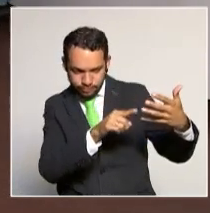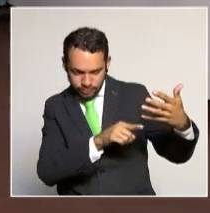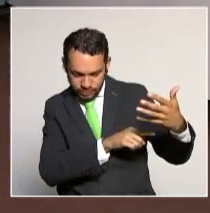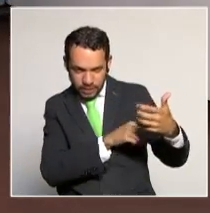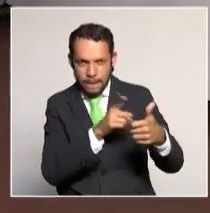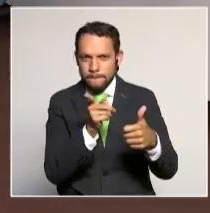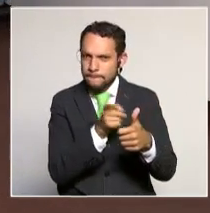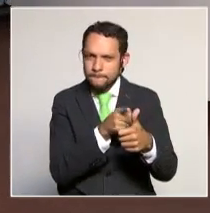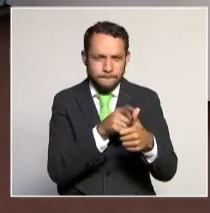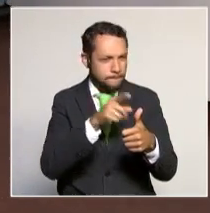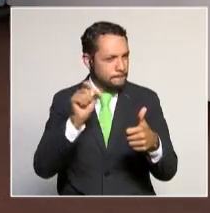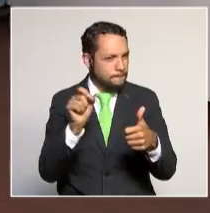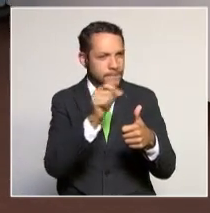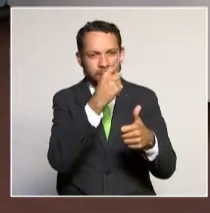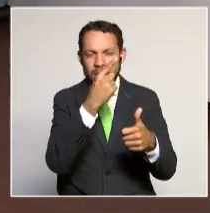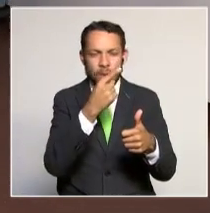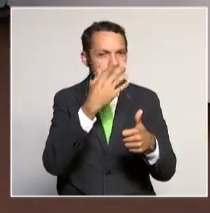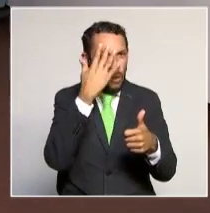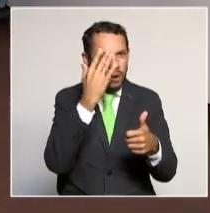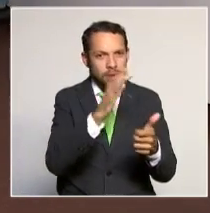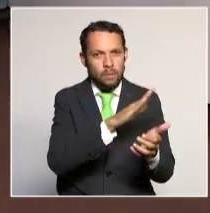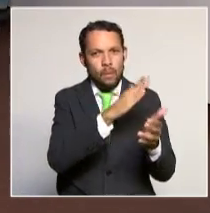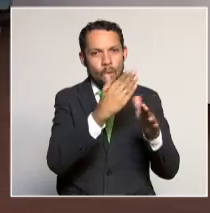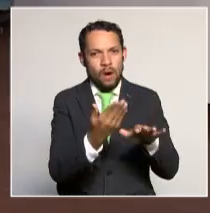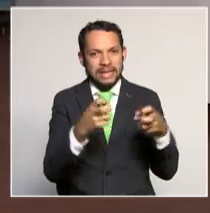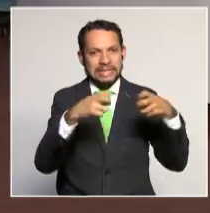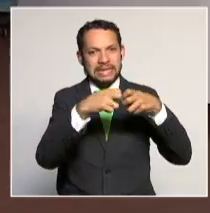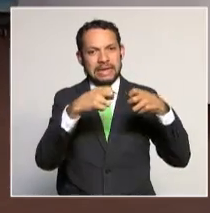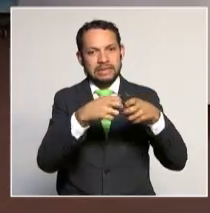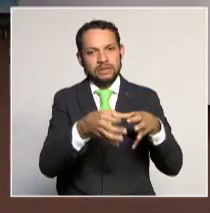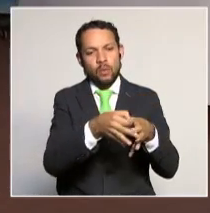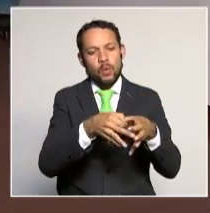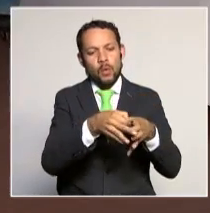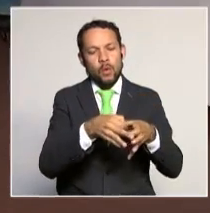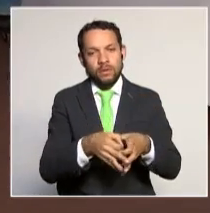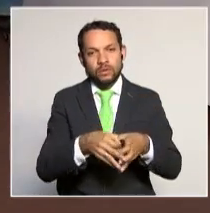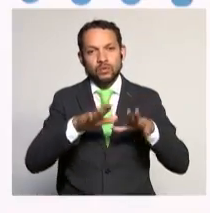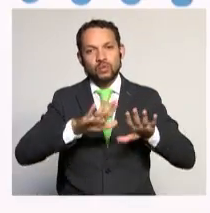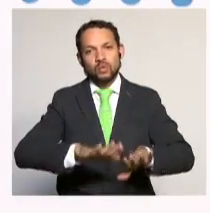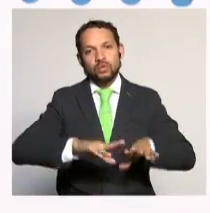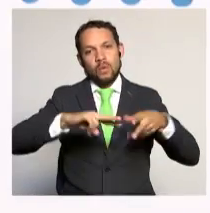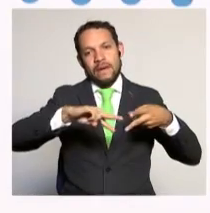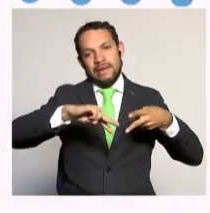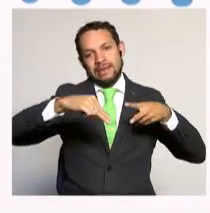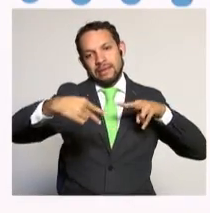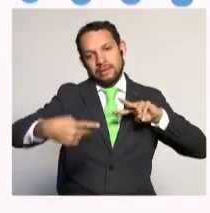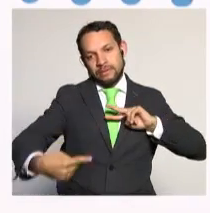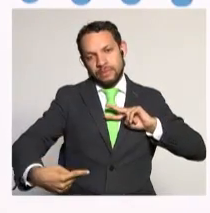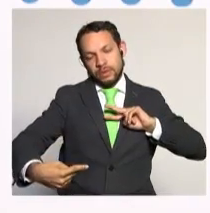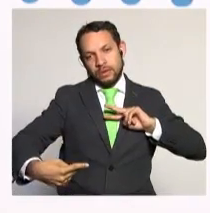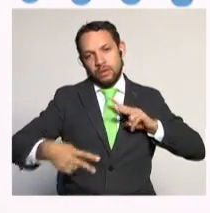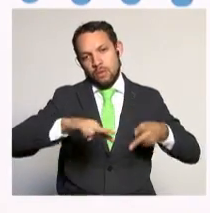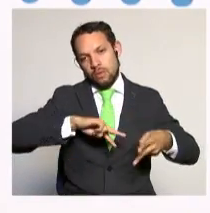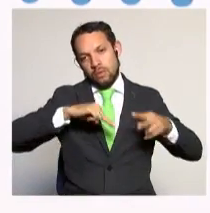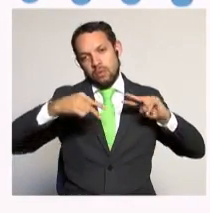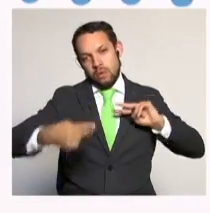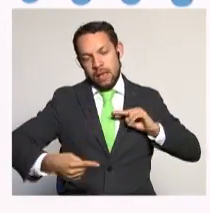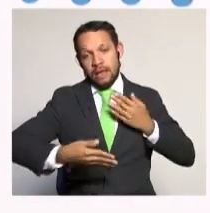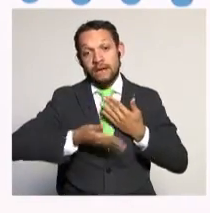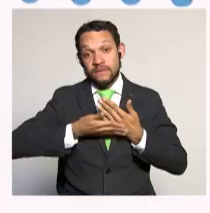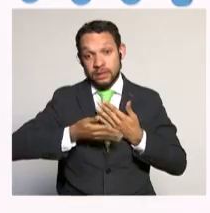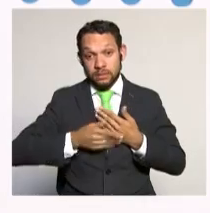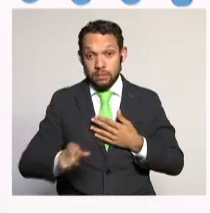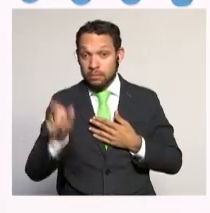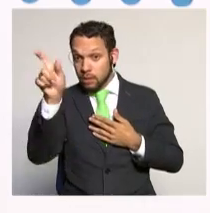El principalmente vinculado con esta enfermedad es una alteración genética. ¿Qué en gran parte nos indica esto? Que si una